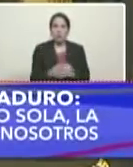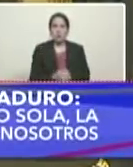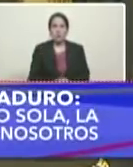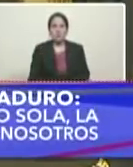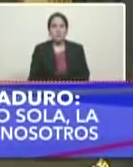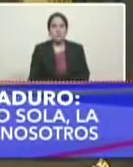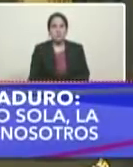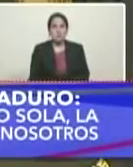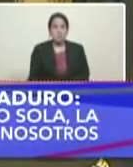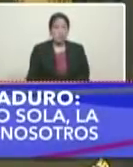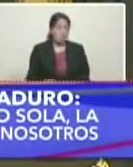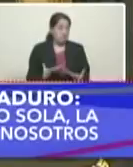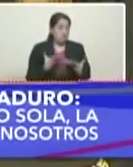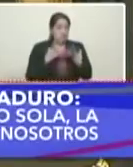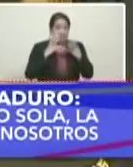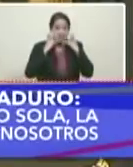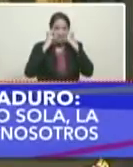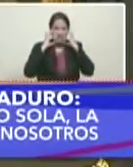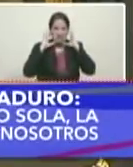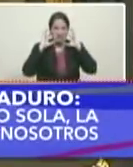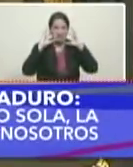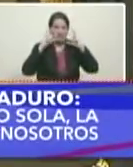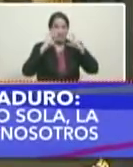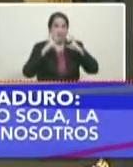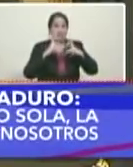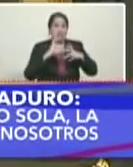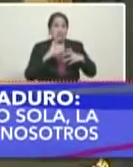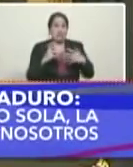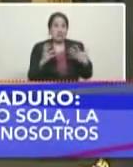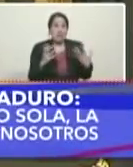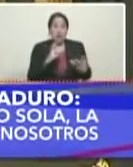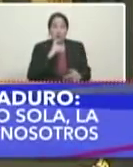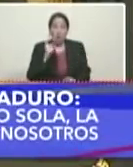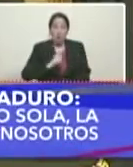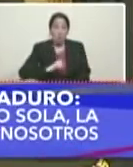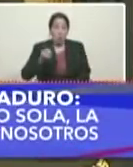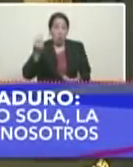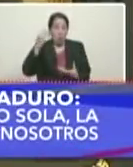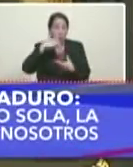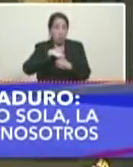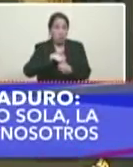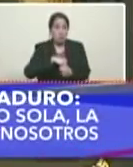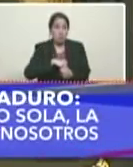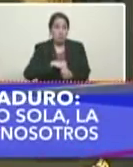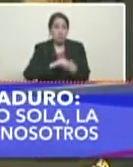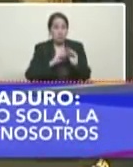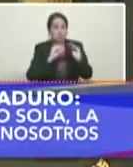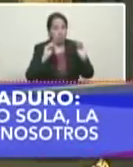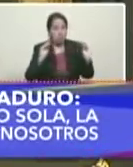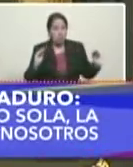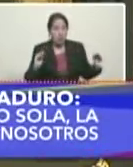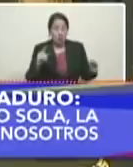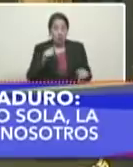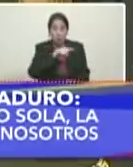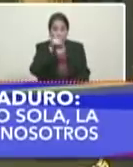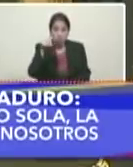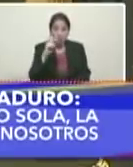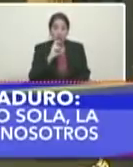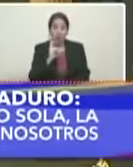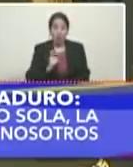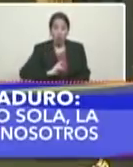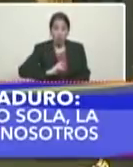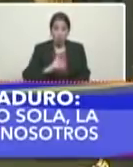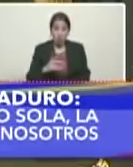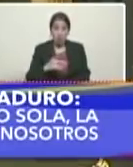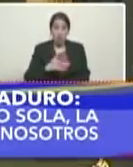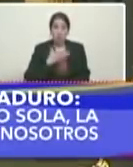les brota a la cara del odio que tienen yo le llamo a los que odian a los que creen